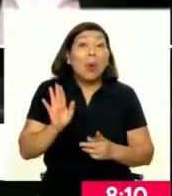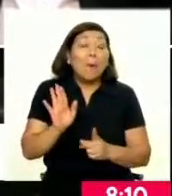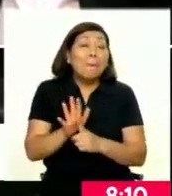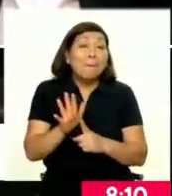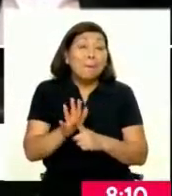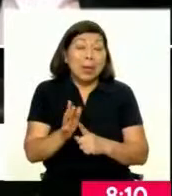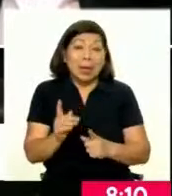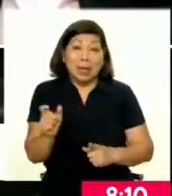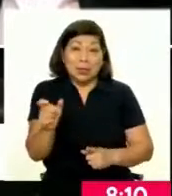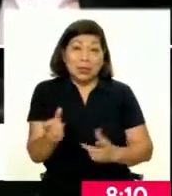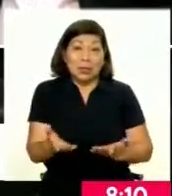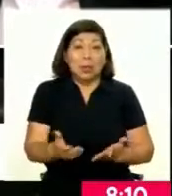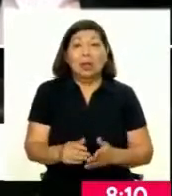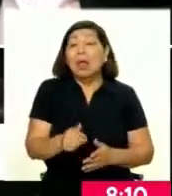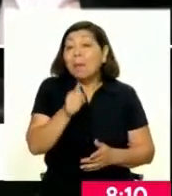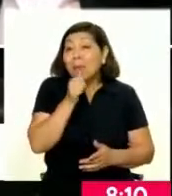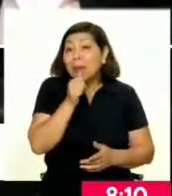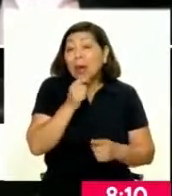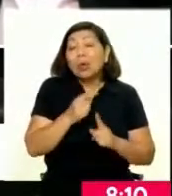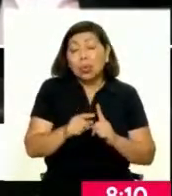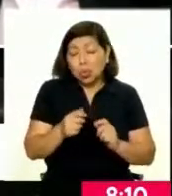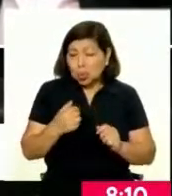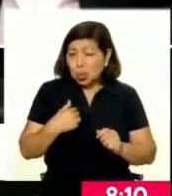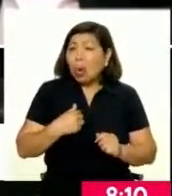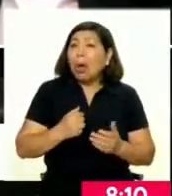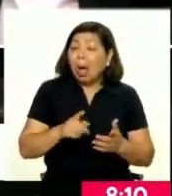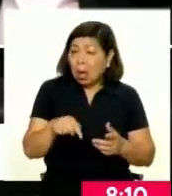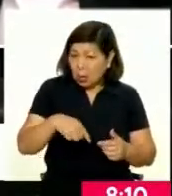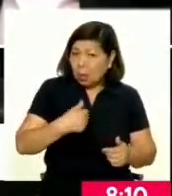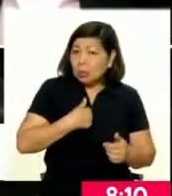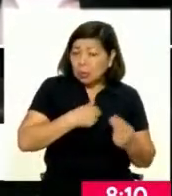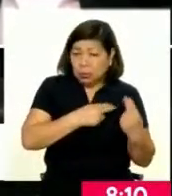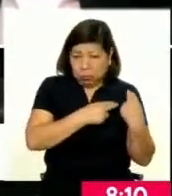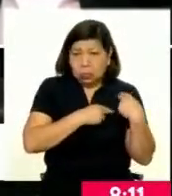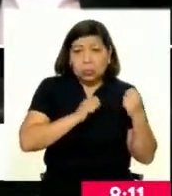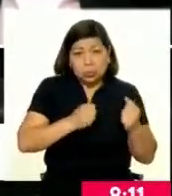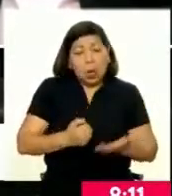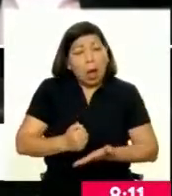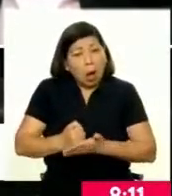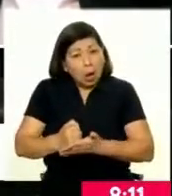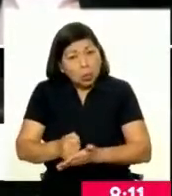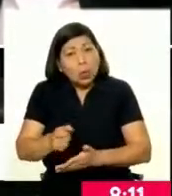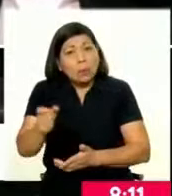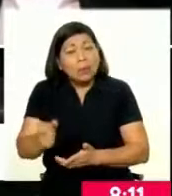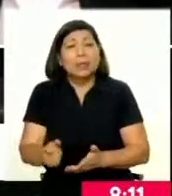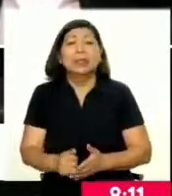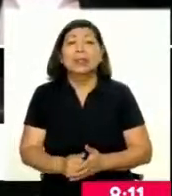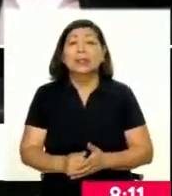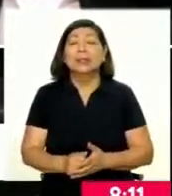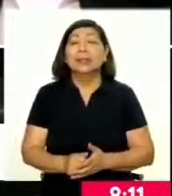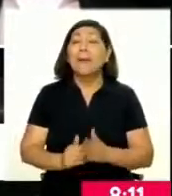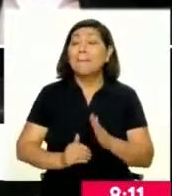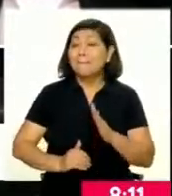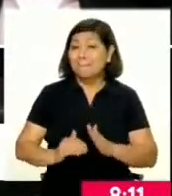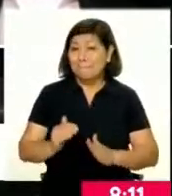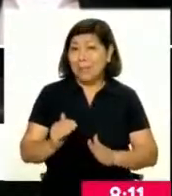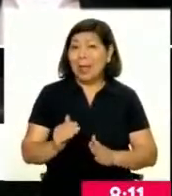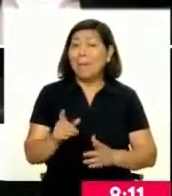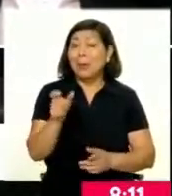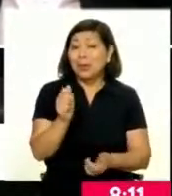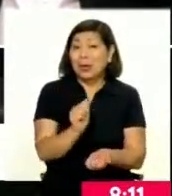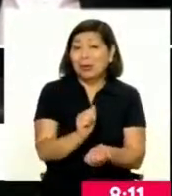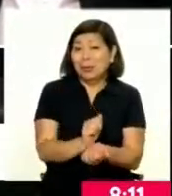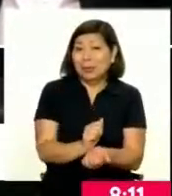suficientes para contar con defensa privada. Nosotros actuamos, ¿no?, en defecto de. En ese sentido, la mayoría de los